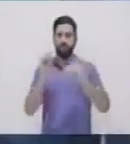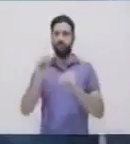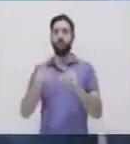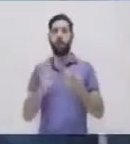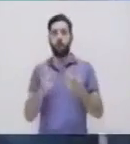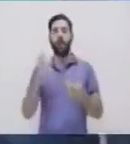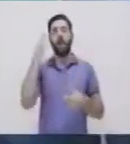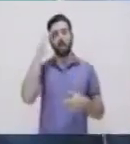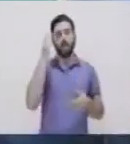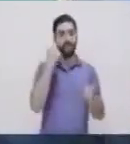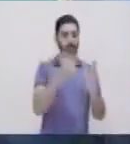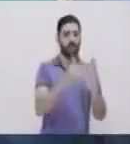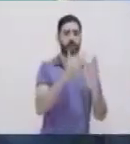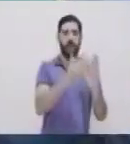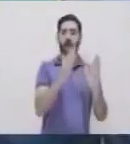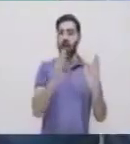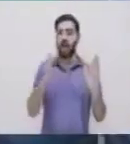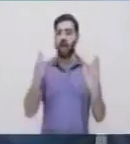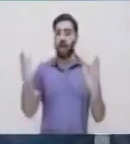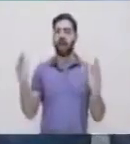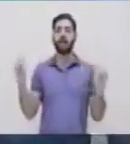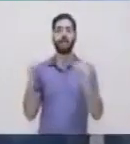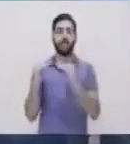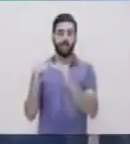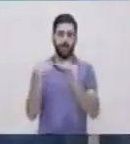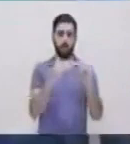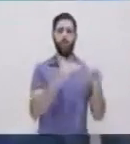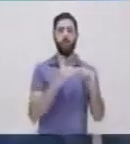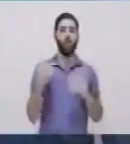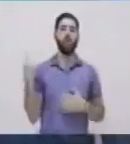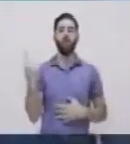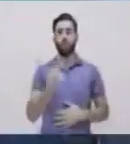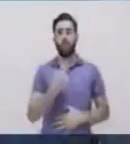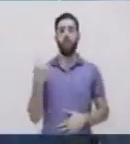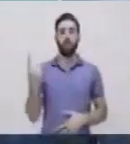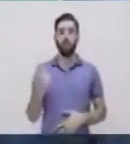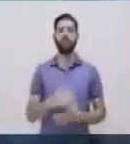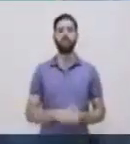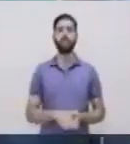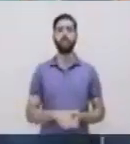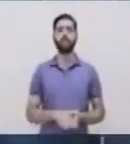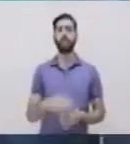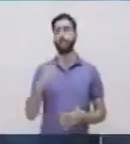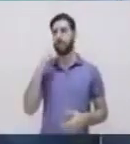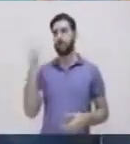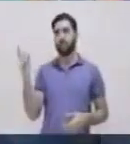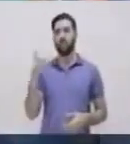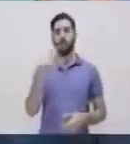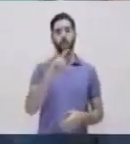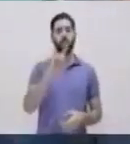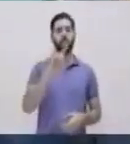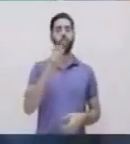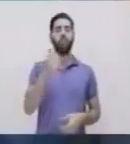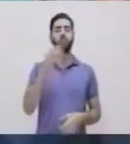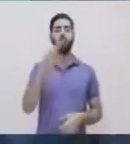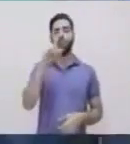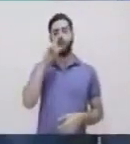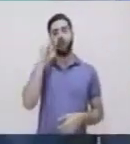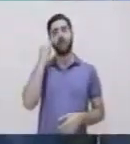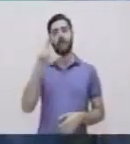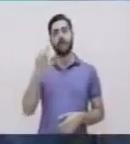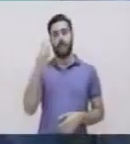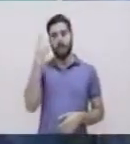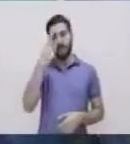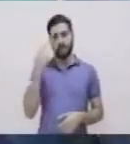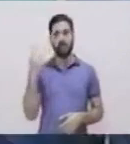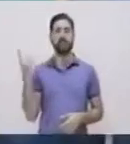para segmentar los datos que tengamos en partes iguales. Los cuartiles pues dividen en 4 partes iguales nuestra serie de datos,